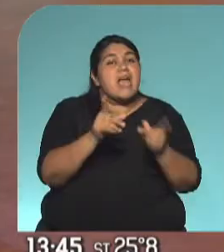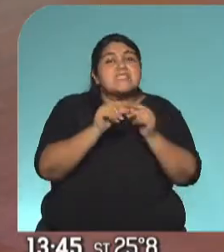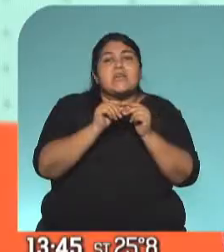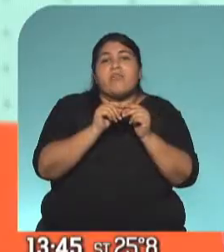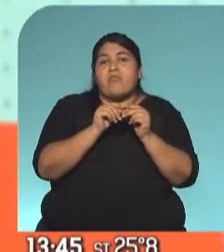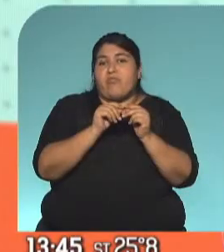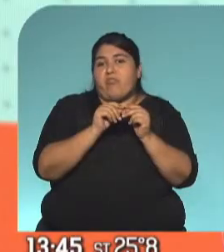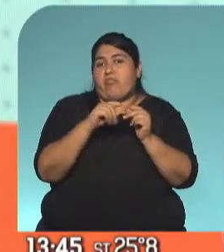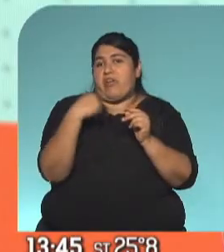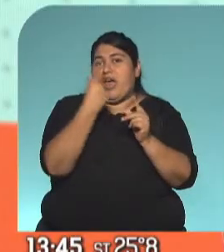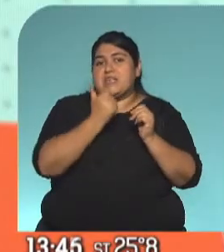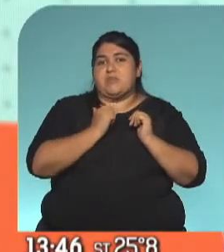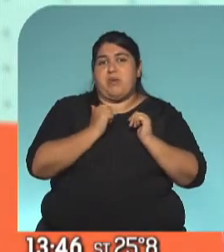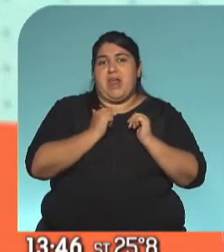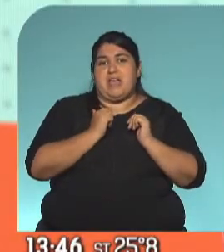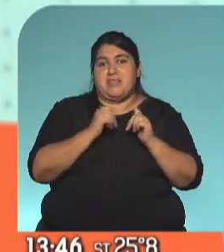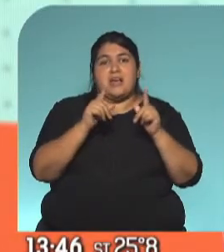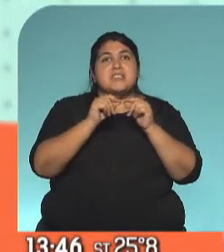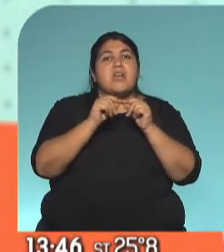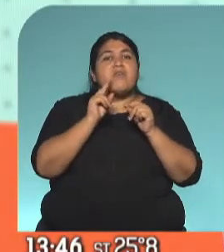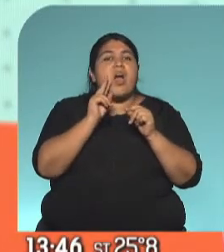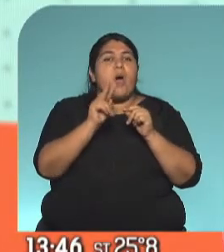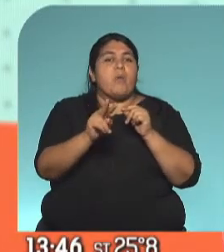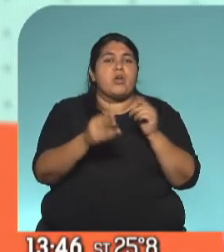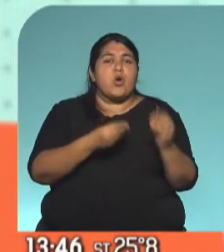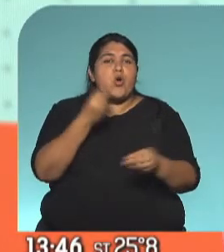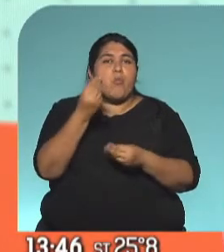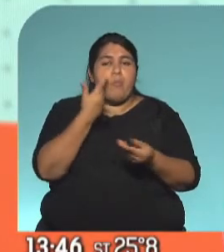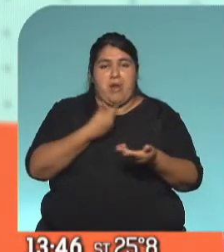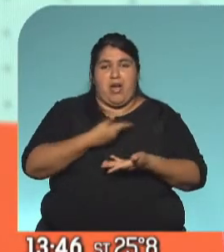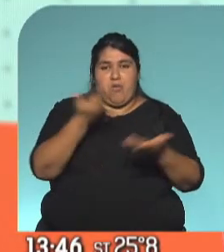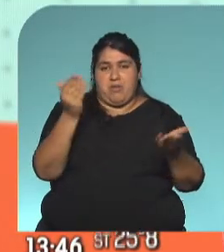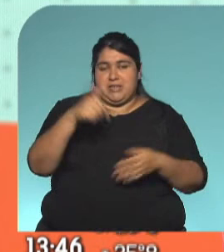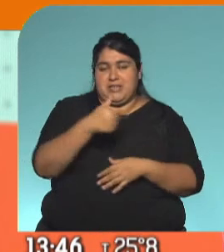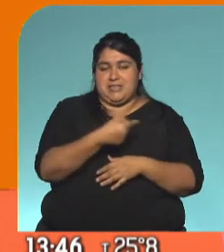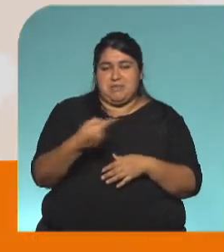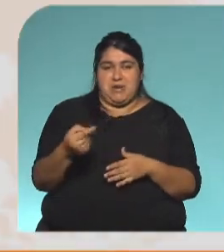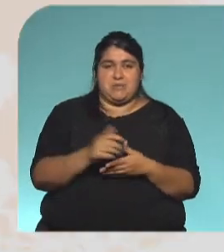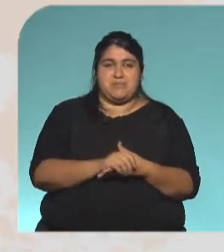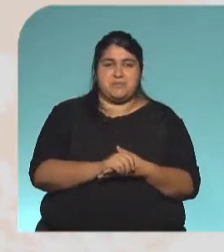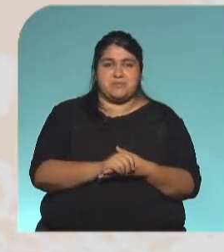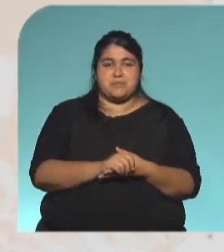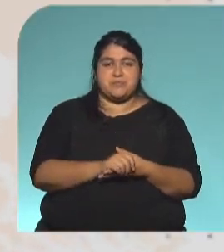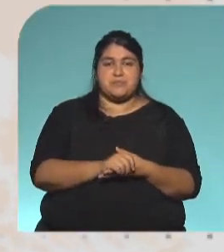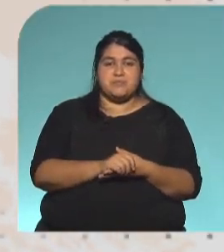La tan esperada sección, la cifra. Vamos a ver la cifra que tenemos para compartir esta semana con ustedes.